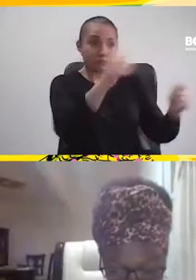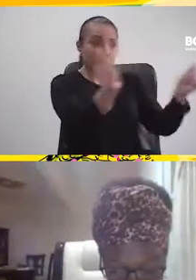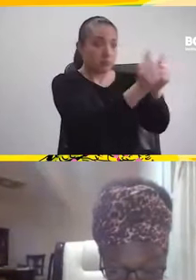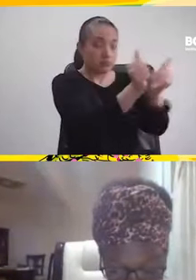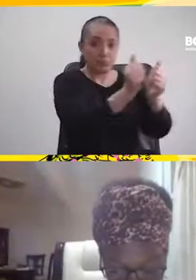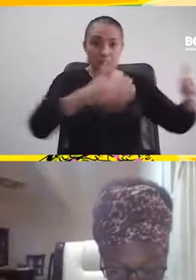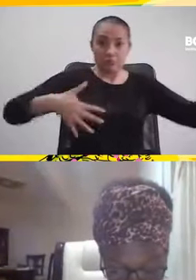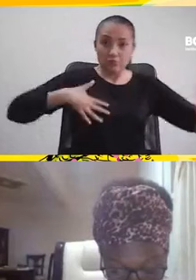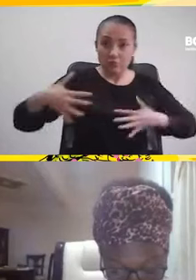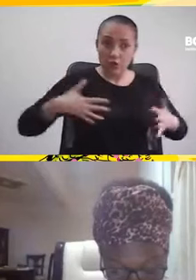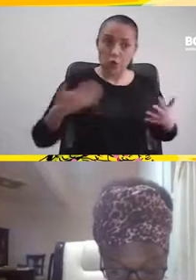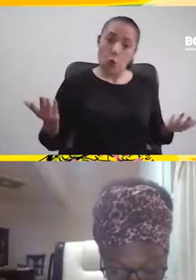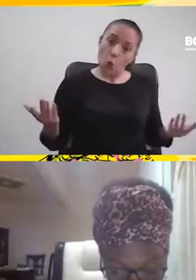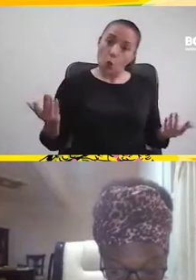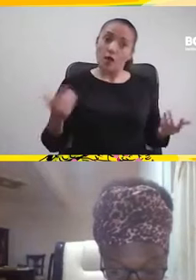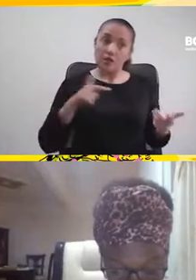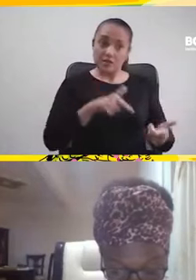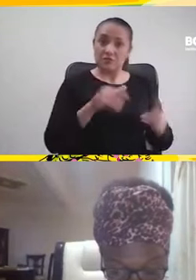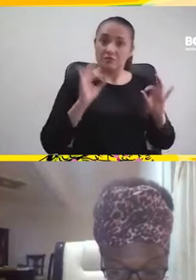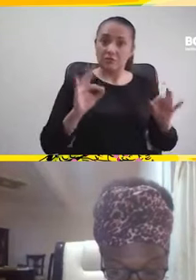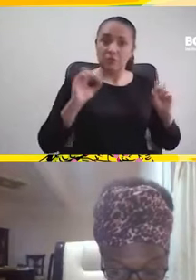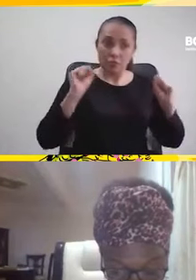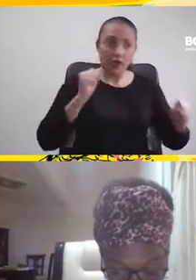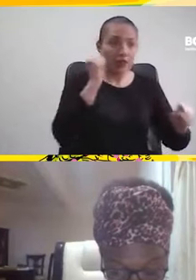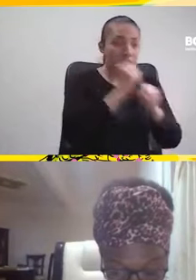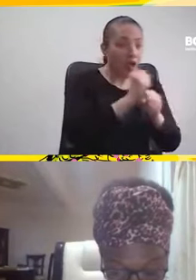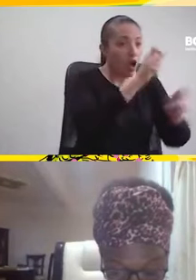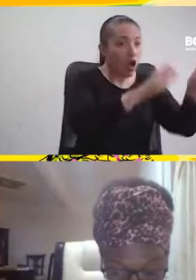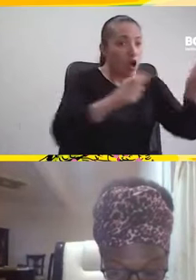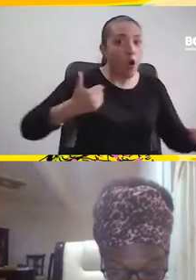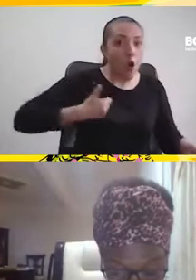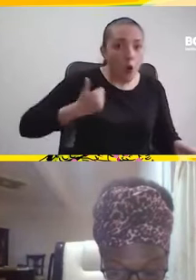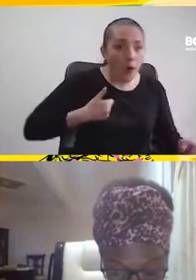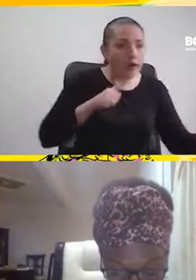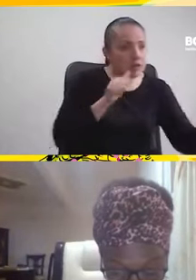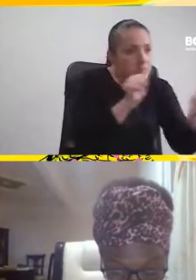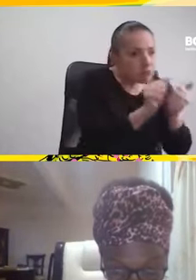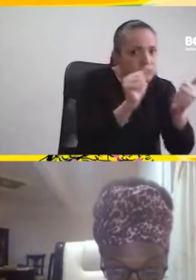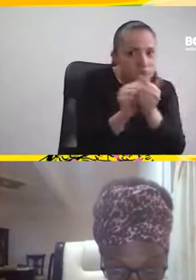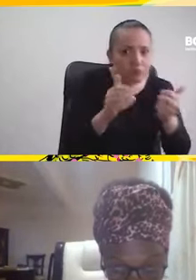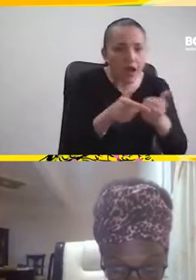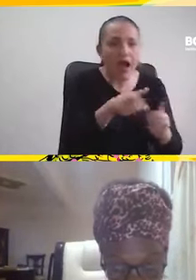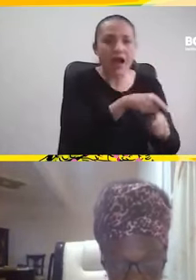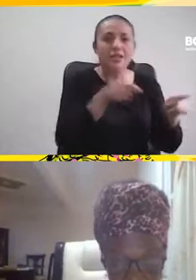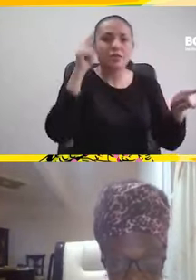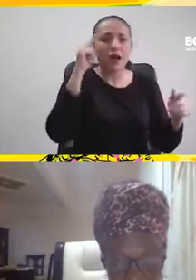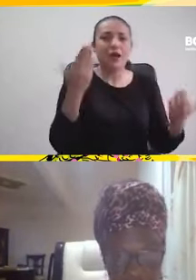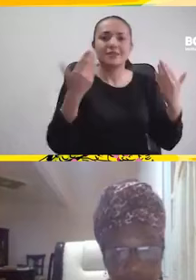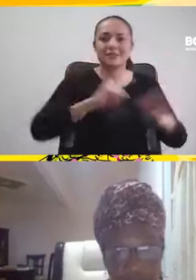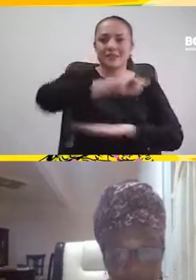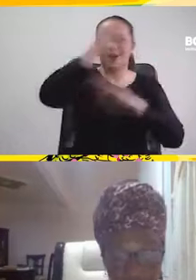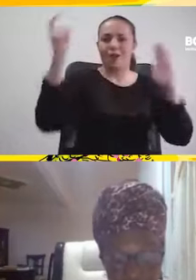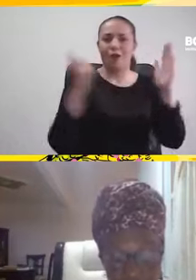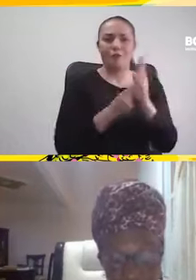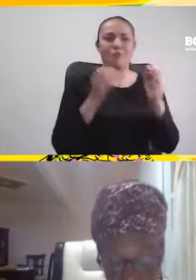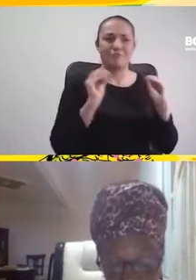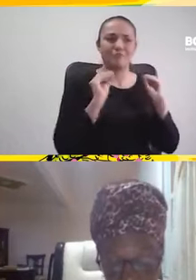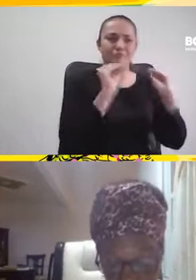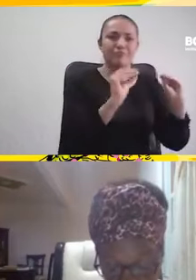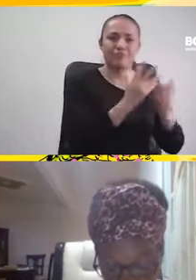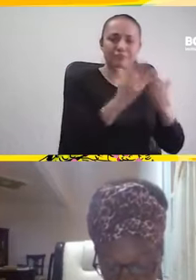que trabajar con los jóvenes es trabajar en procesos creativos integrales, pero se va a requerir